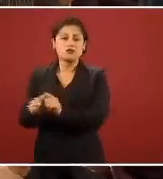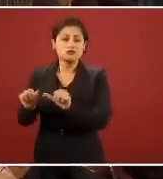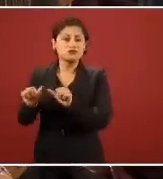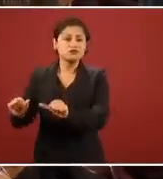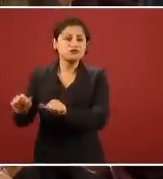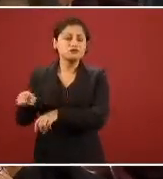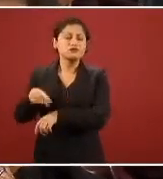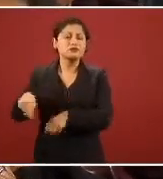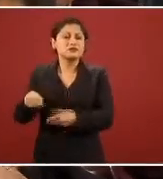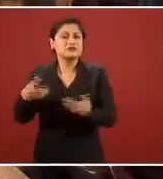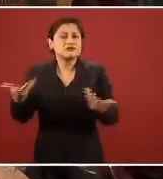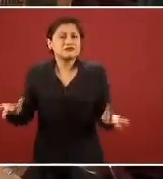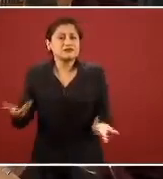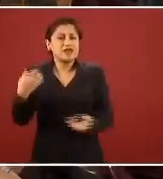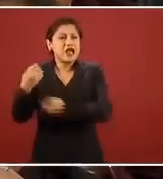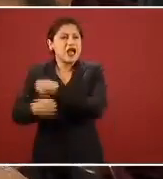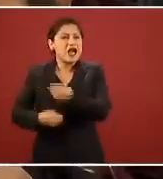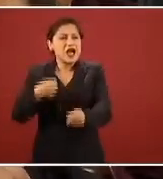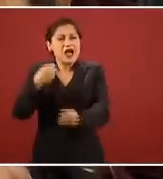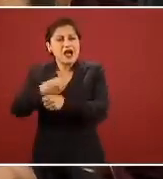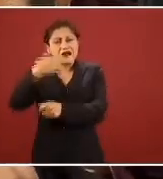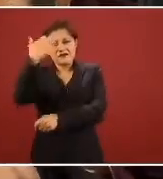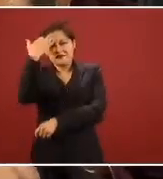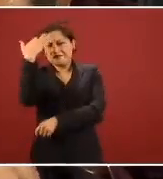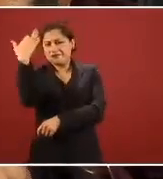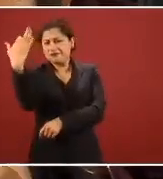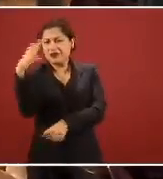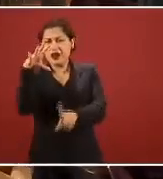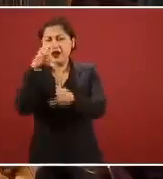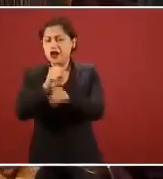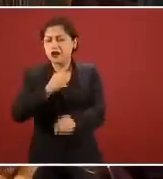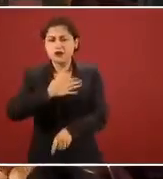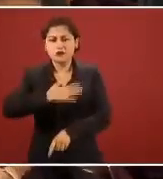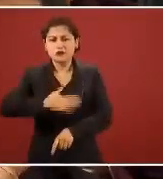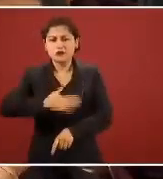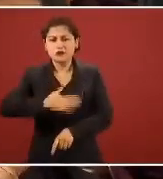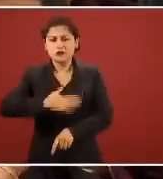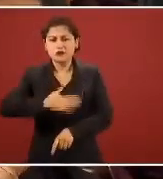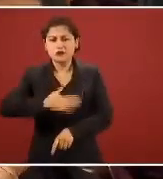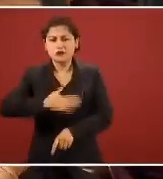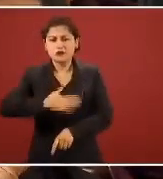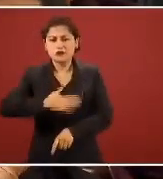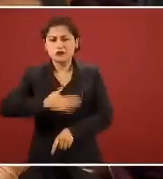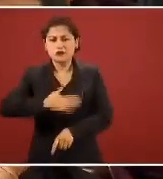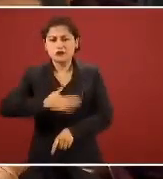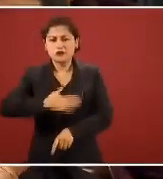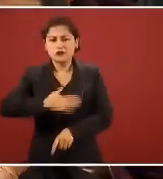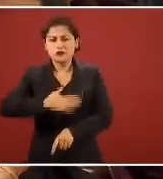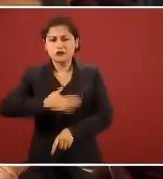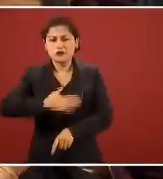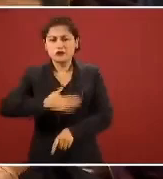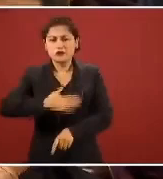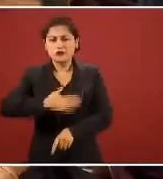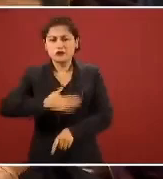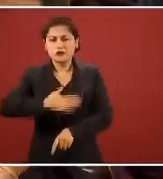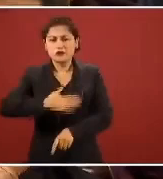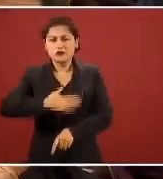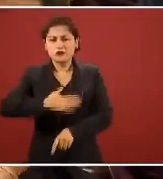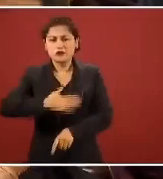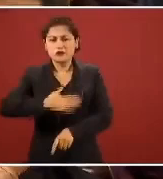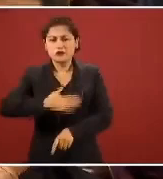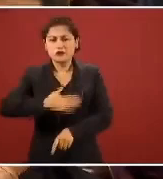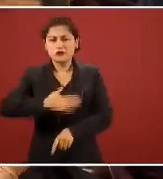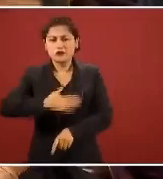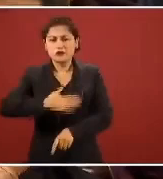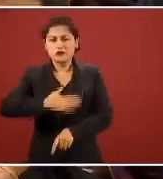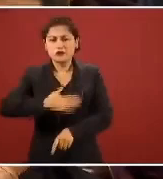¿Qué es lo que realmente se está haciendo? ¿Por qué no se voltea a cuestionar también esa situación? Why not turn your eyes and turn to